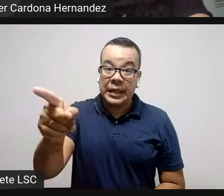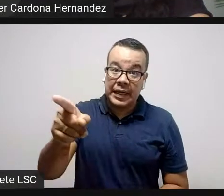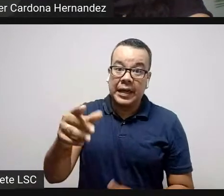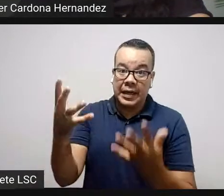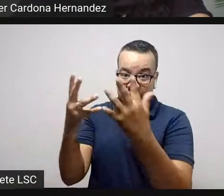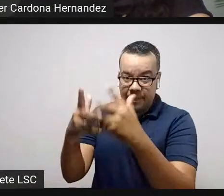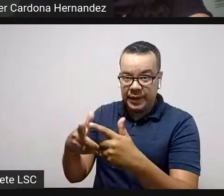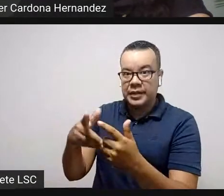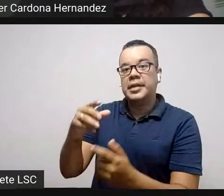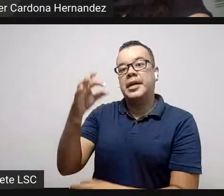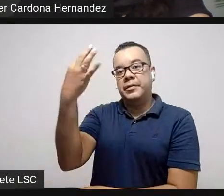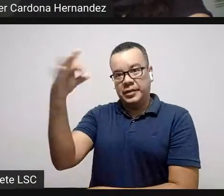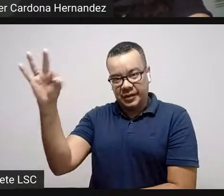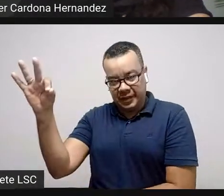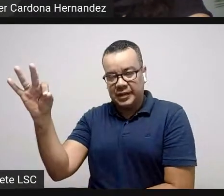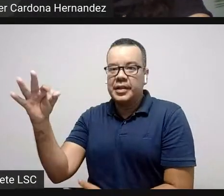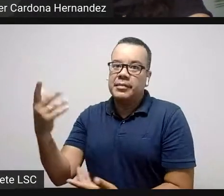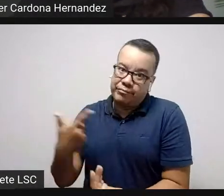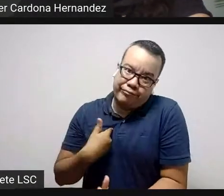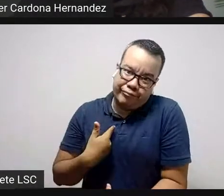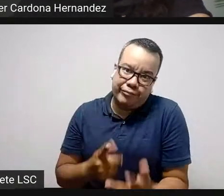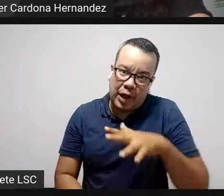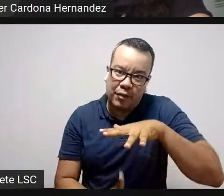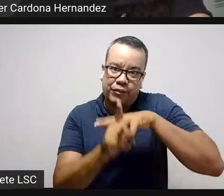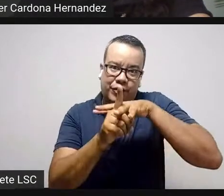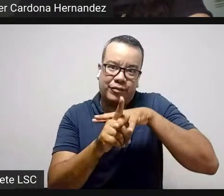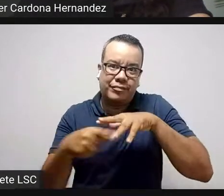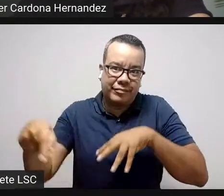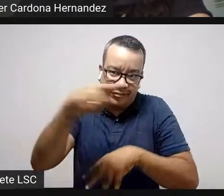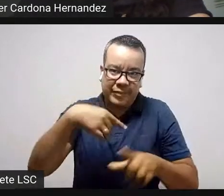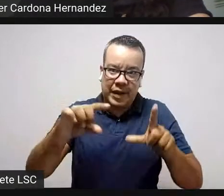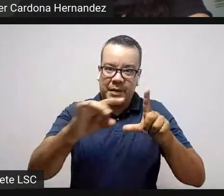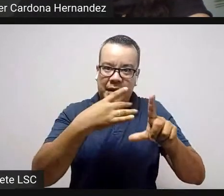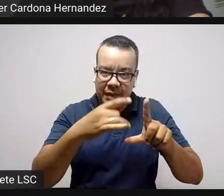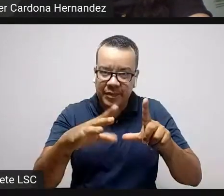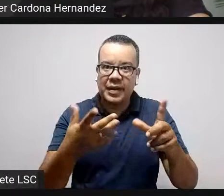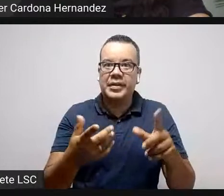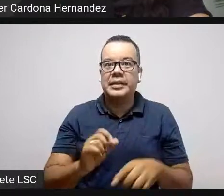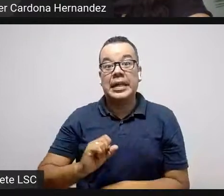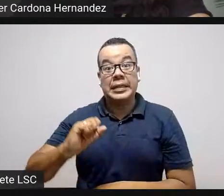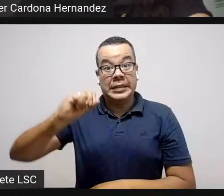Francesa también por crear estos espacios. Esta es